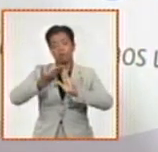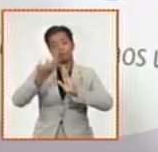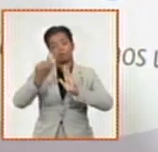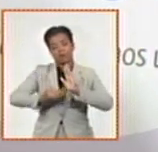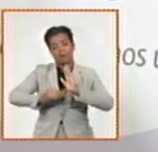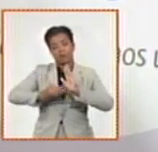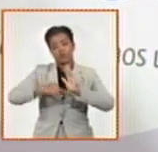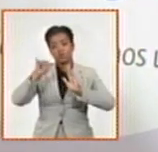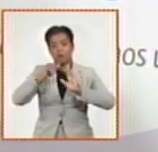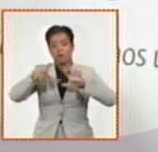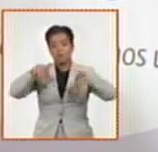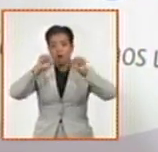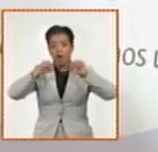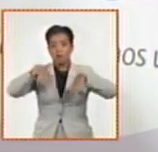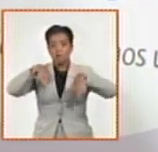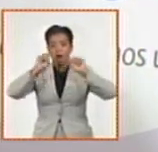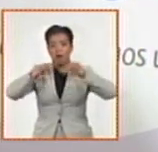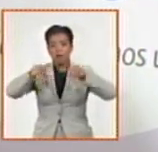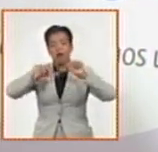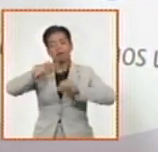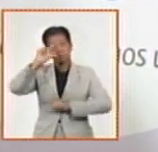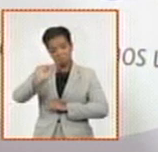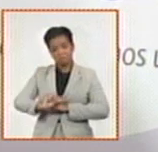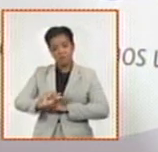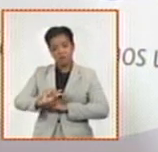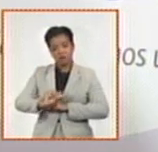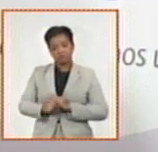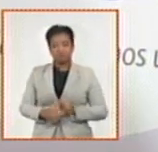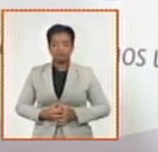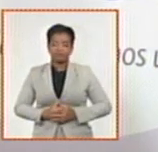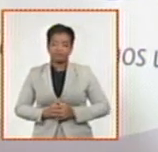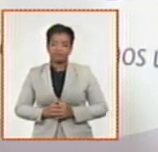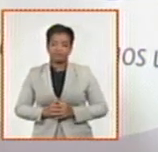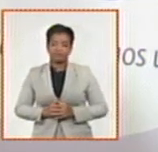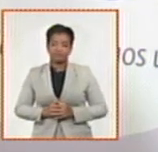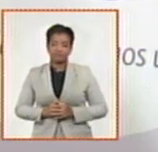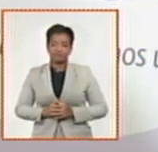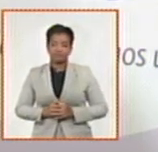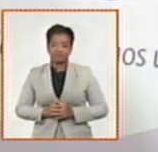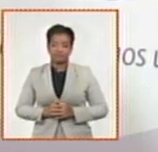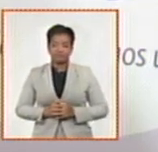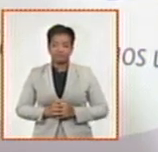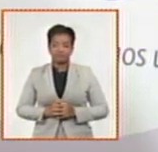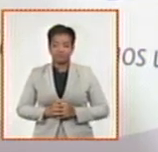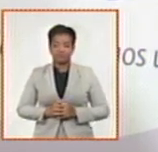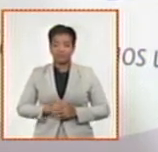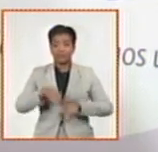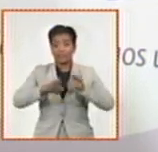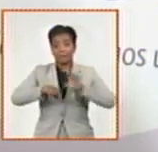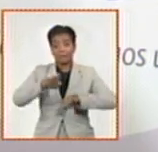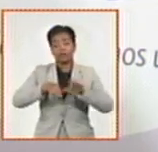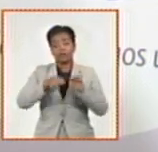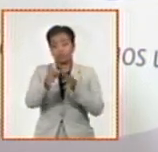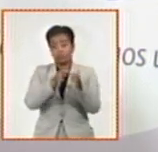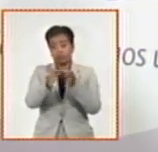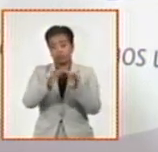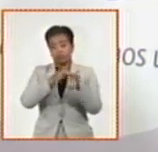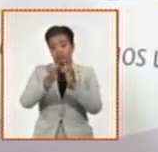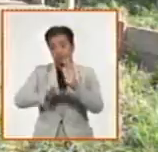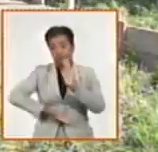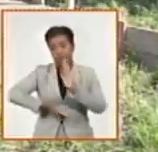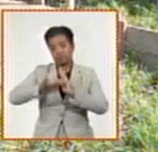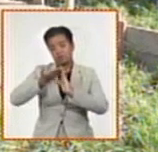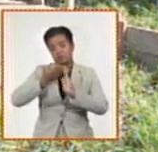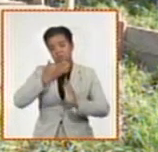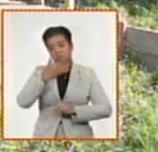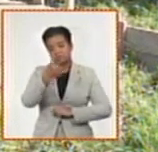tanto disminuyen paulatinamente las afectaciones al servicio eléctrico en función de la capacidad que se pueda incrementar de potencia en el